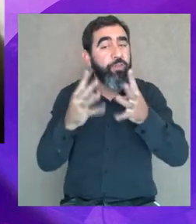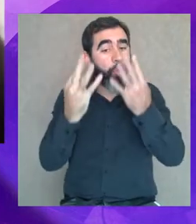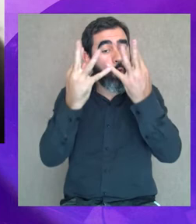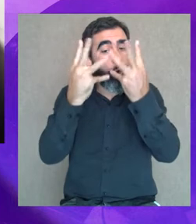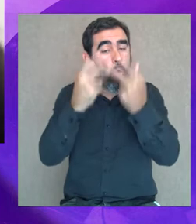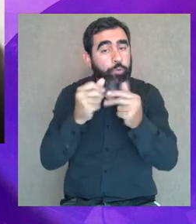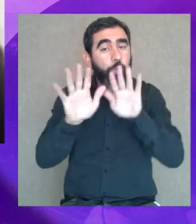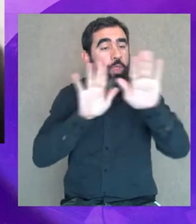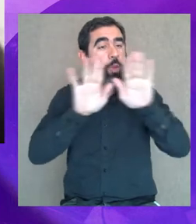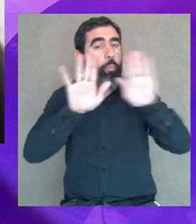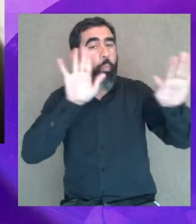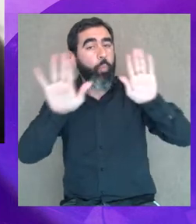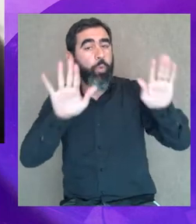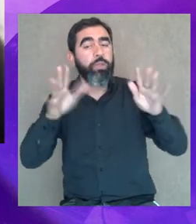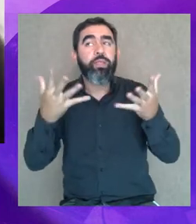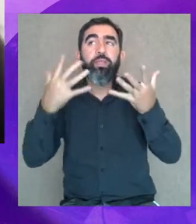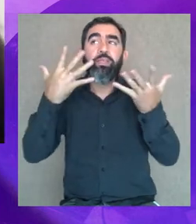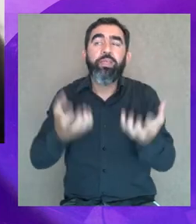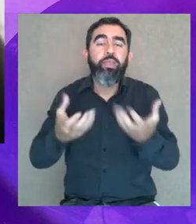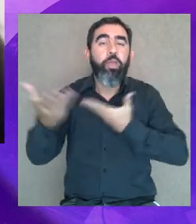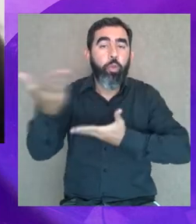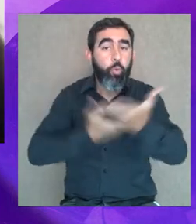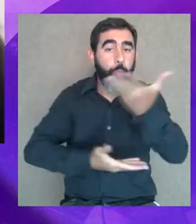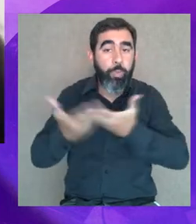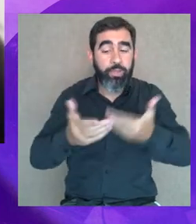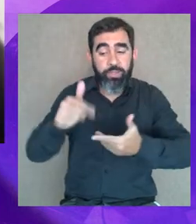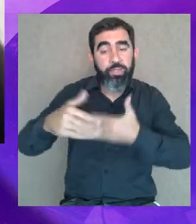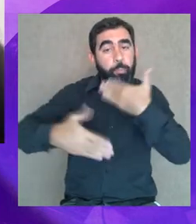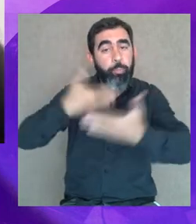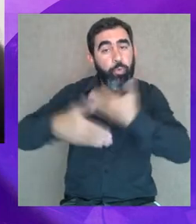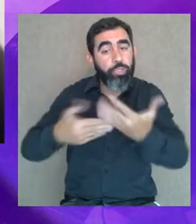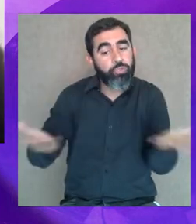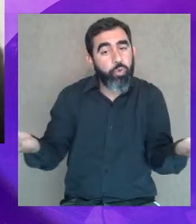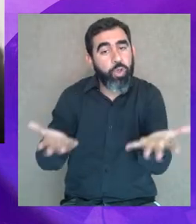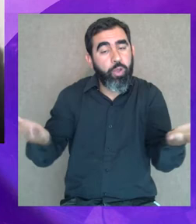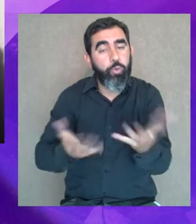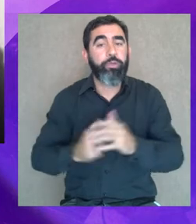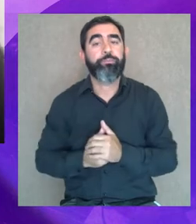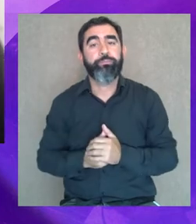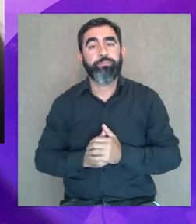armado de la exposición y que te gustaría compartir con nosotros en este proceso